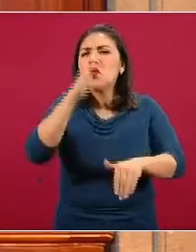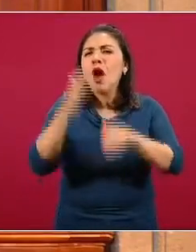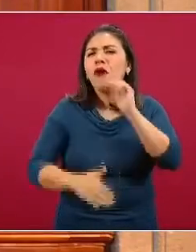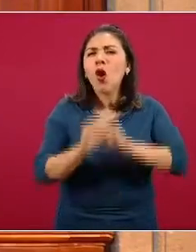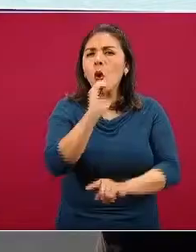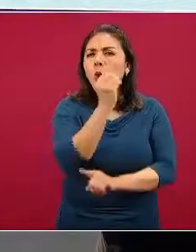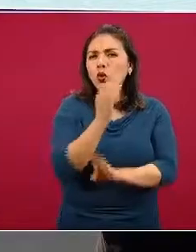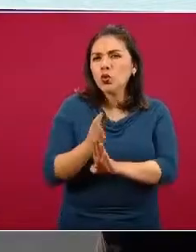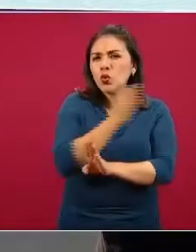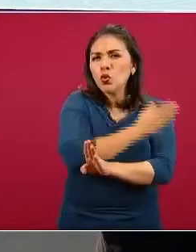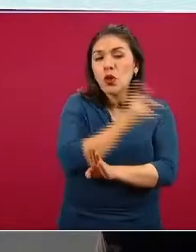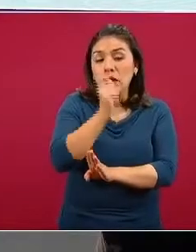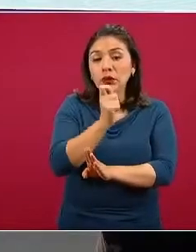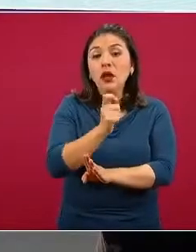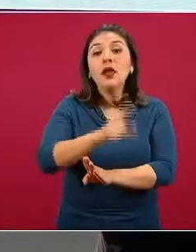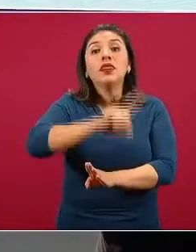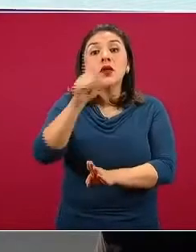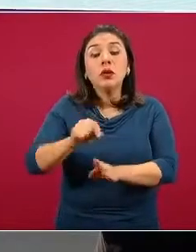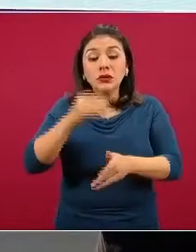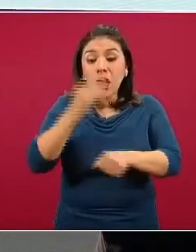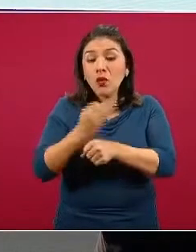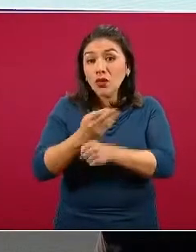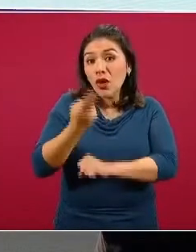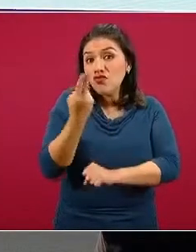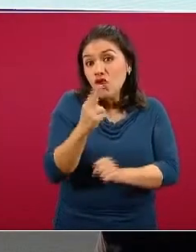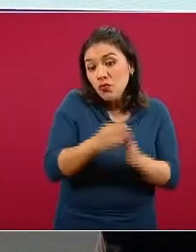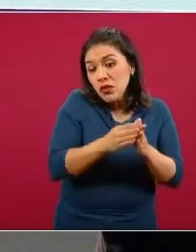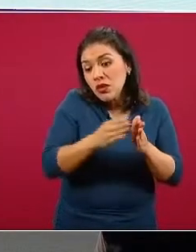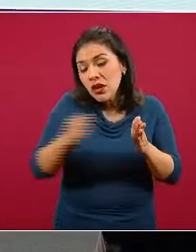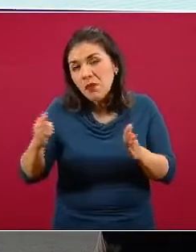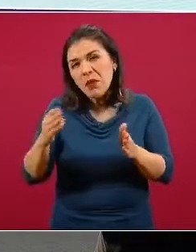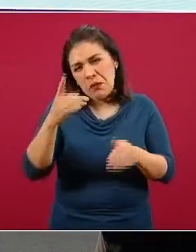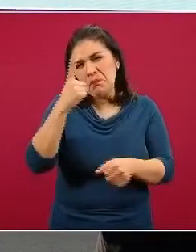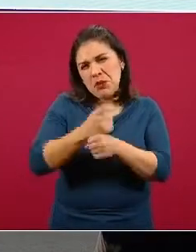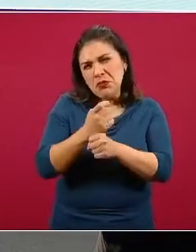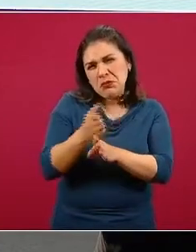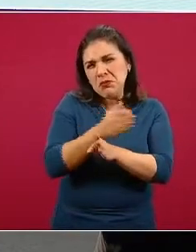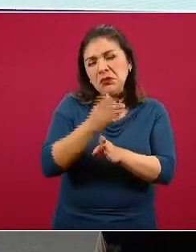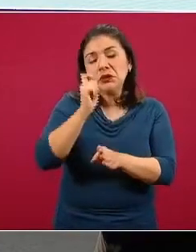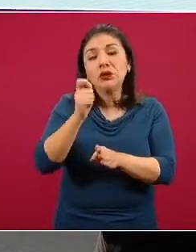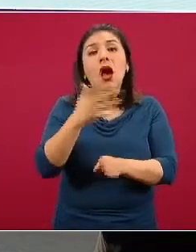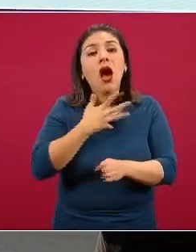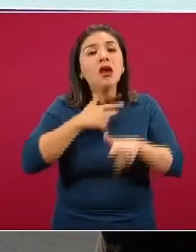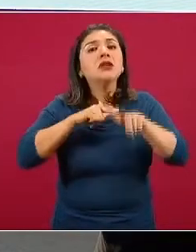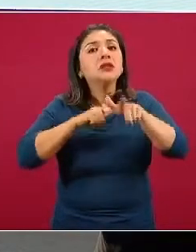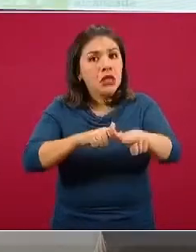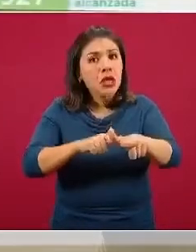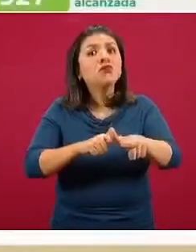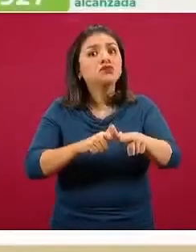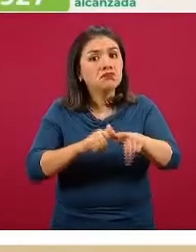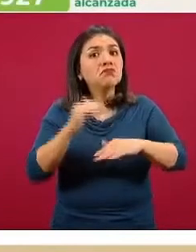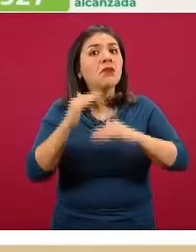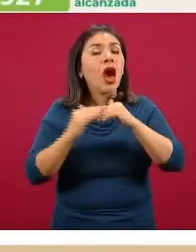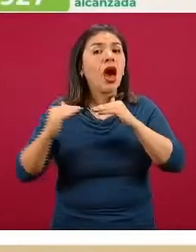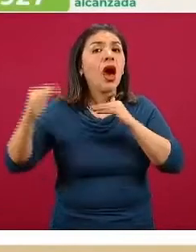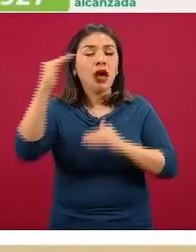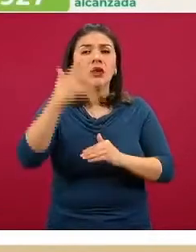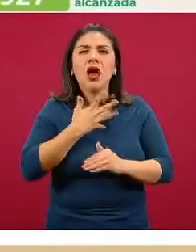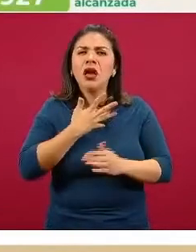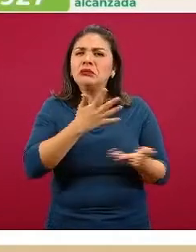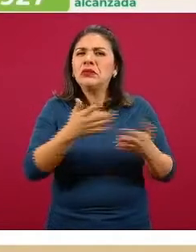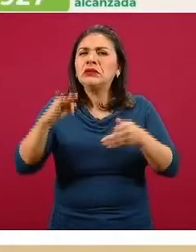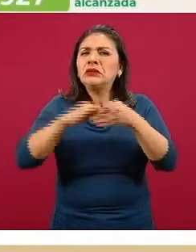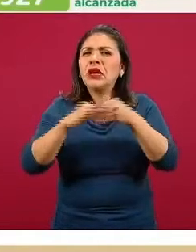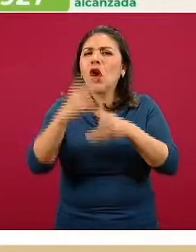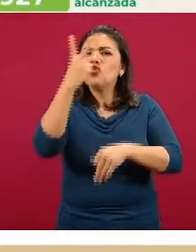de octubre, durante el mes de noviembre o a principios de noviembre continuó este incremento. Tuvimos como 2